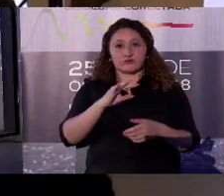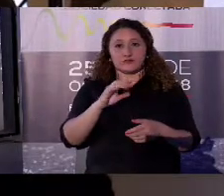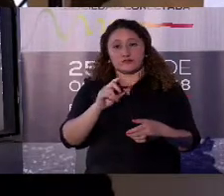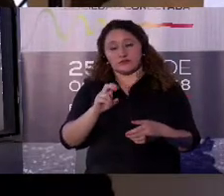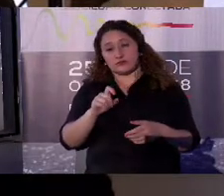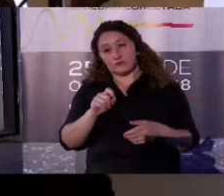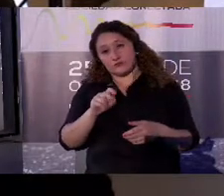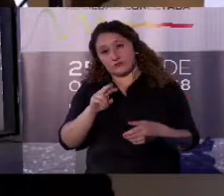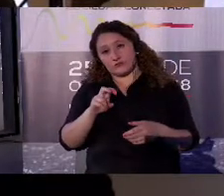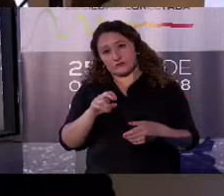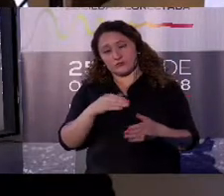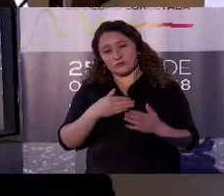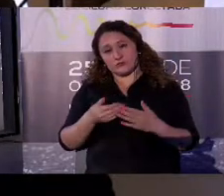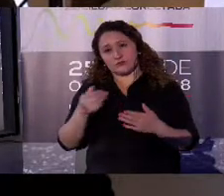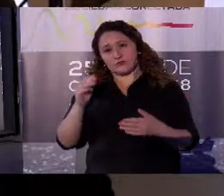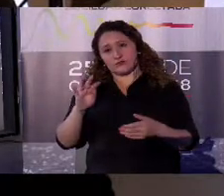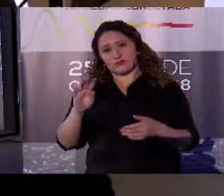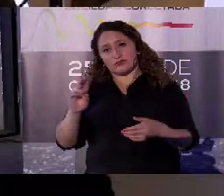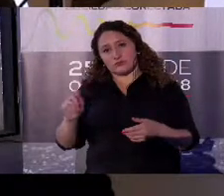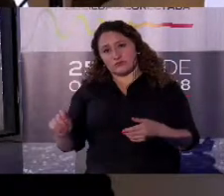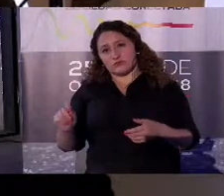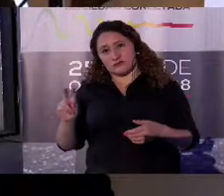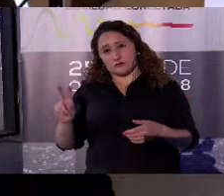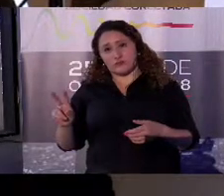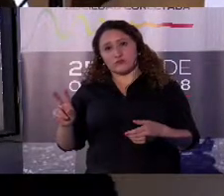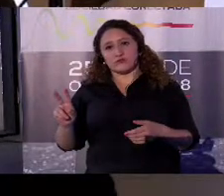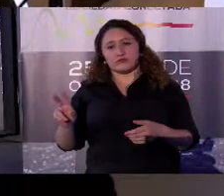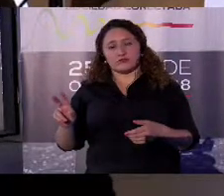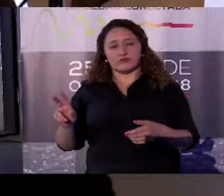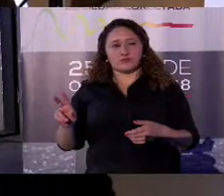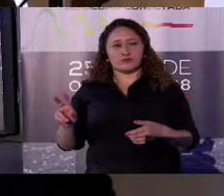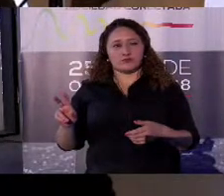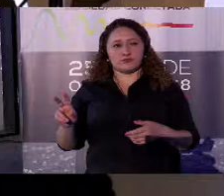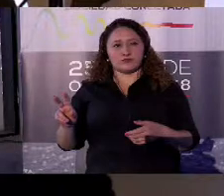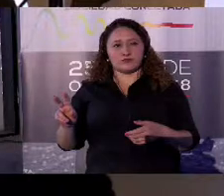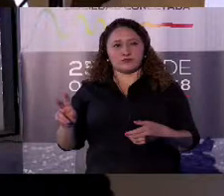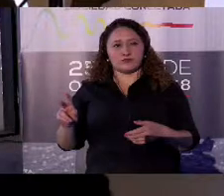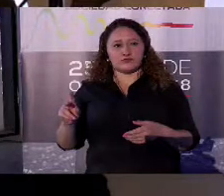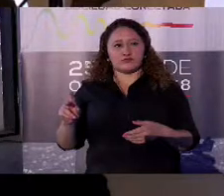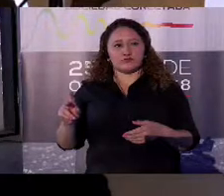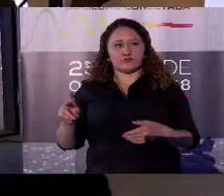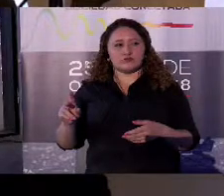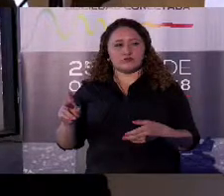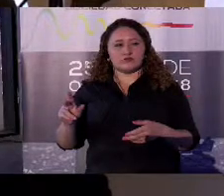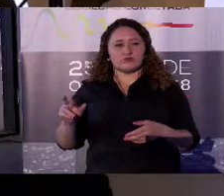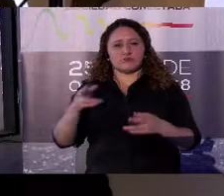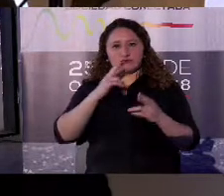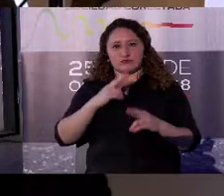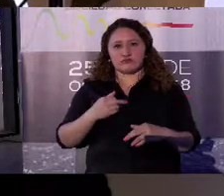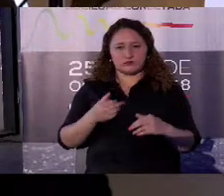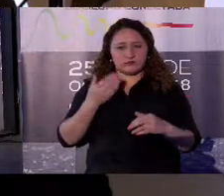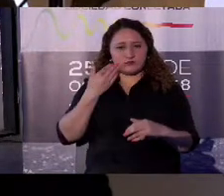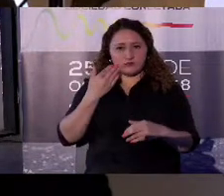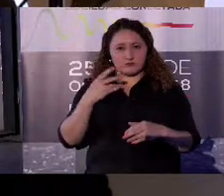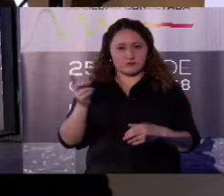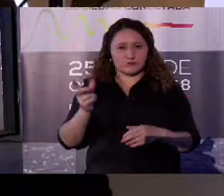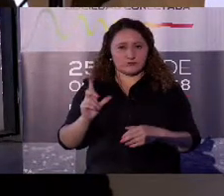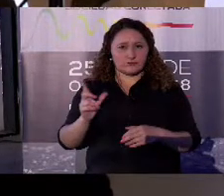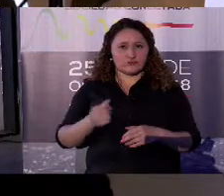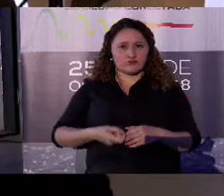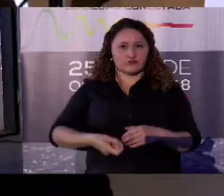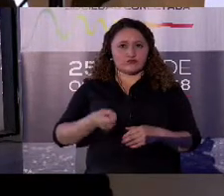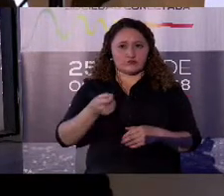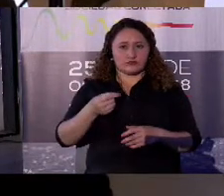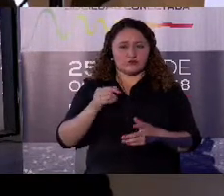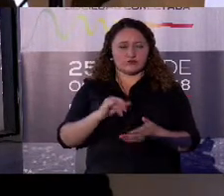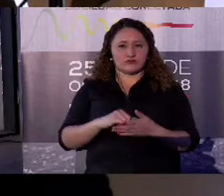a 4.2, vamos a recibir los resultados la semana entrante, el lunes, sobre